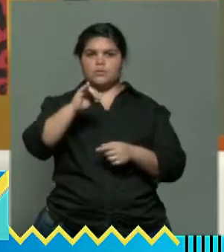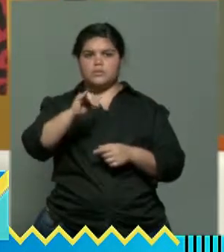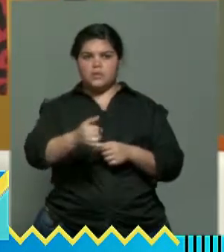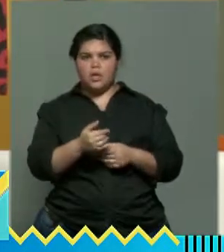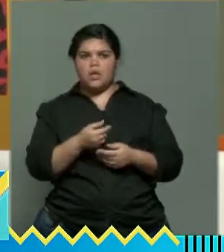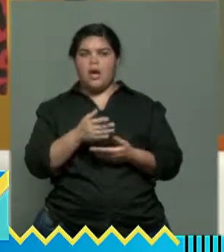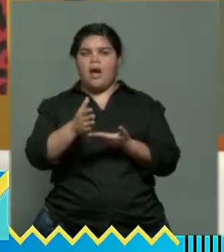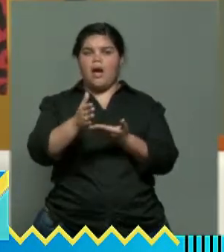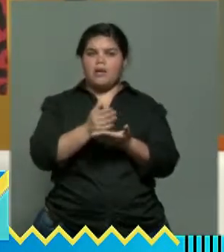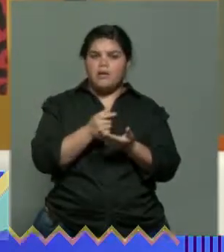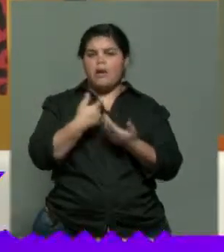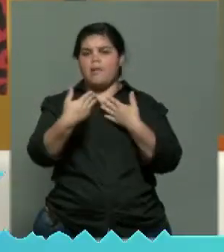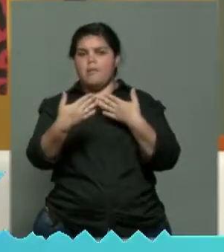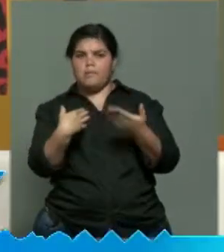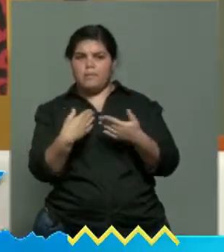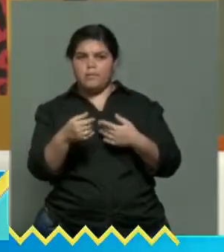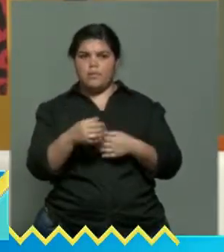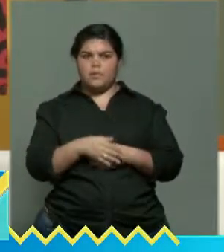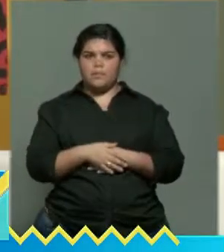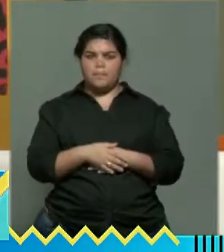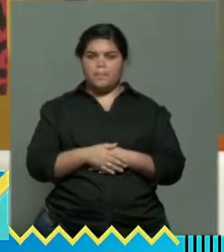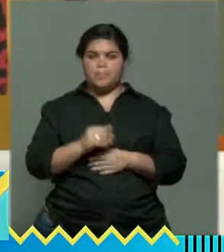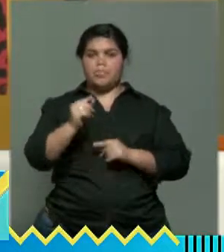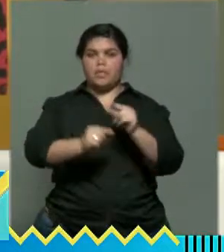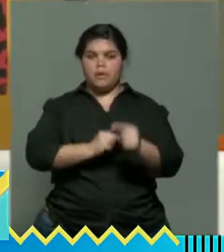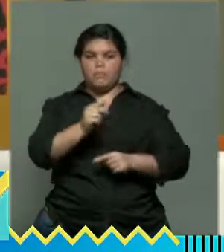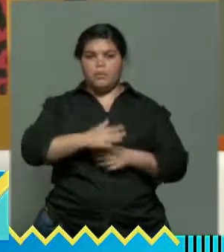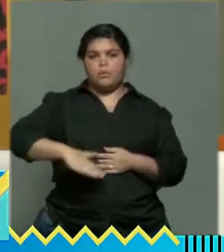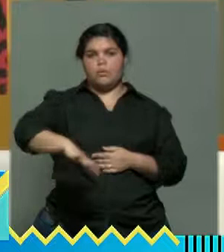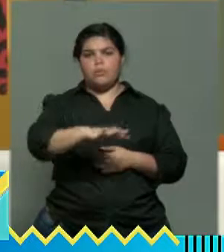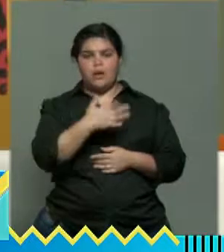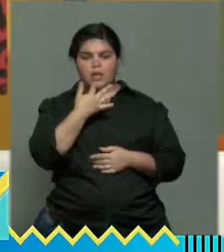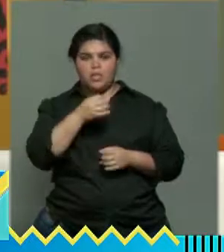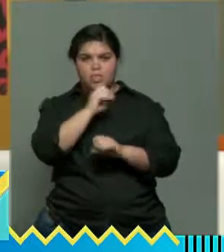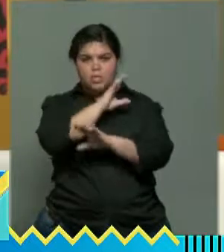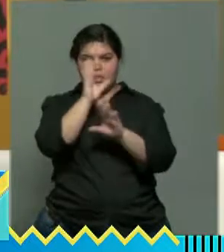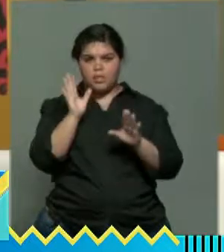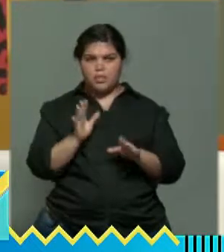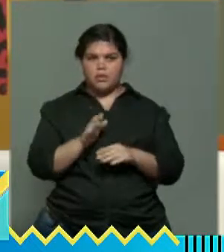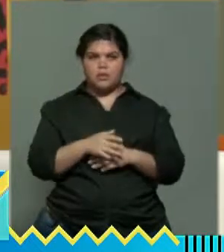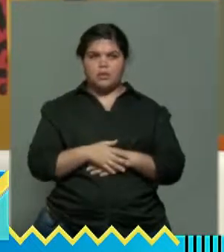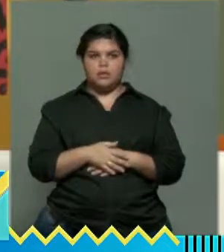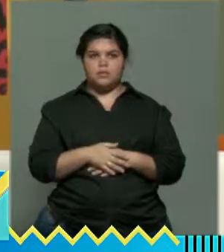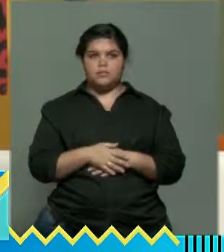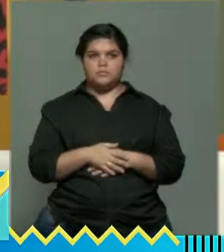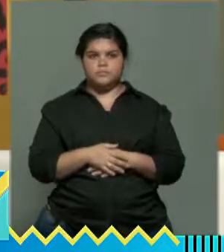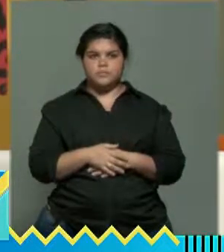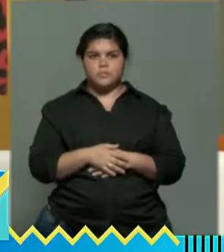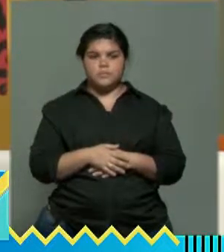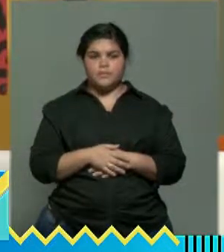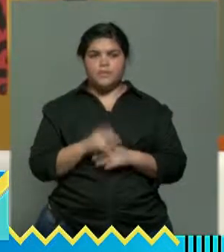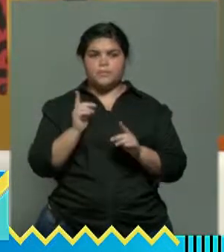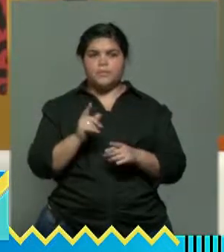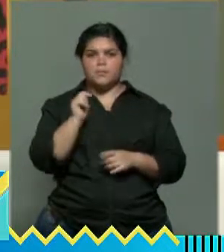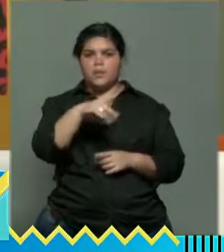porque obviamente el sector empezó a tomar conciencia de este tema. Me parece que eso debe ser para, un poco por lo que planteaba Malvina, para temas